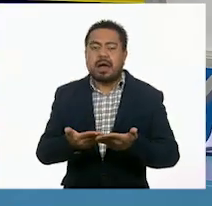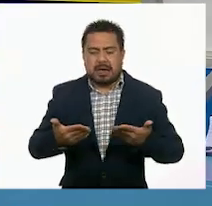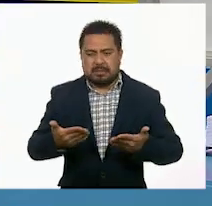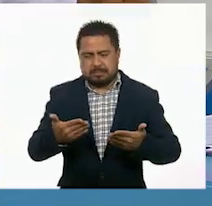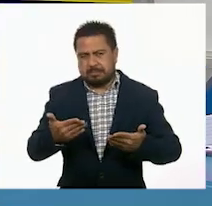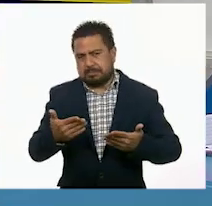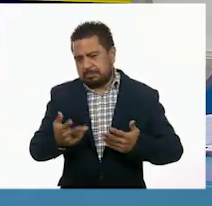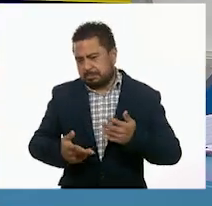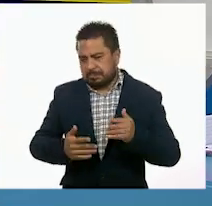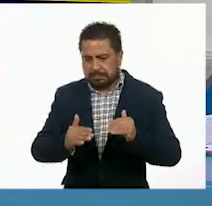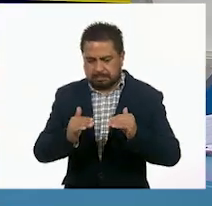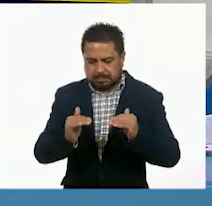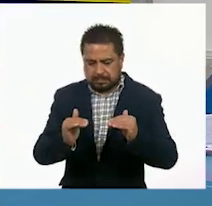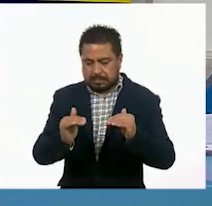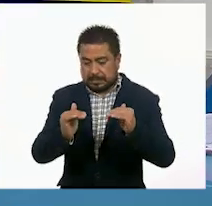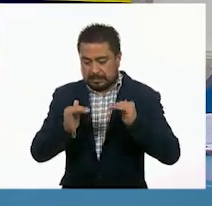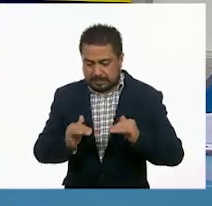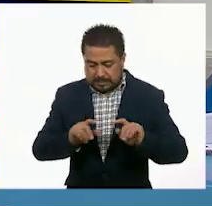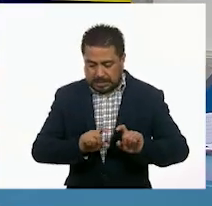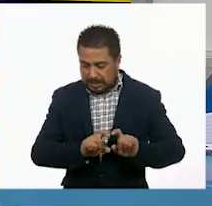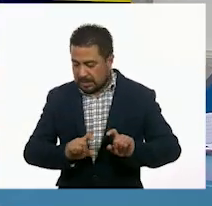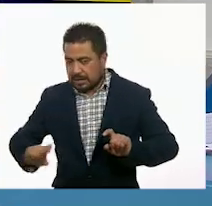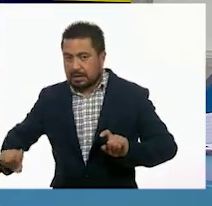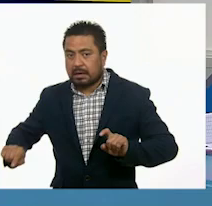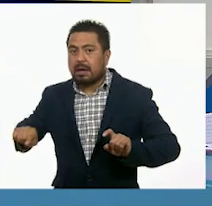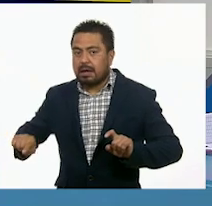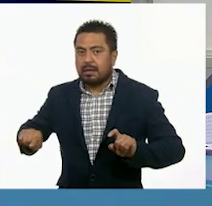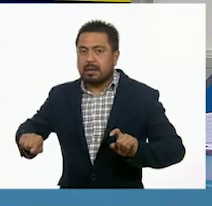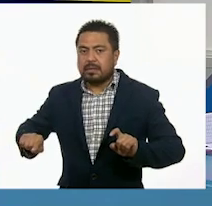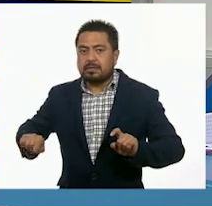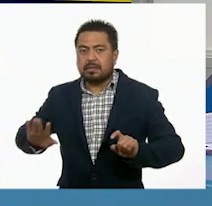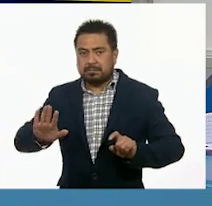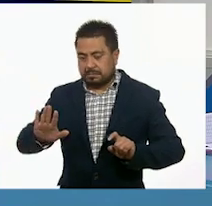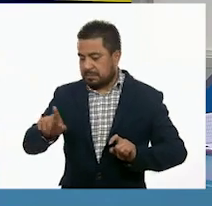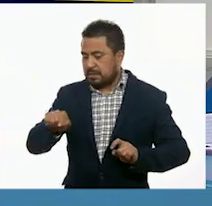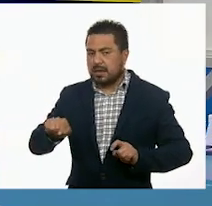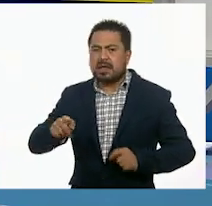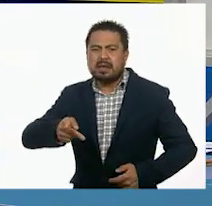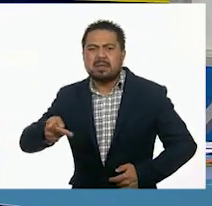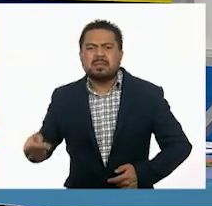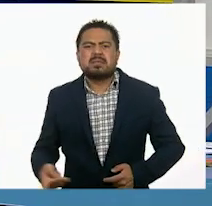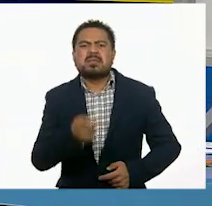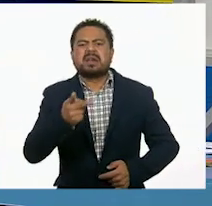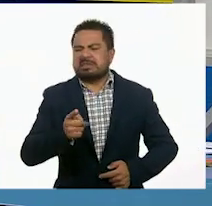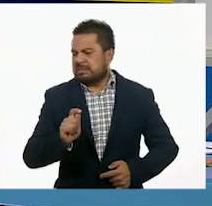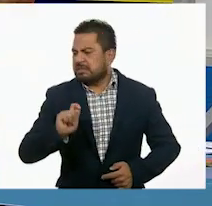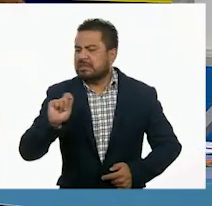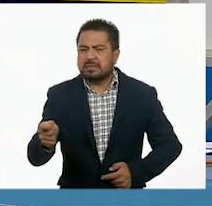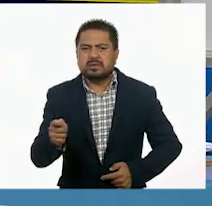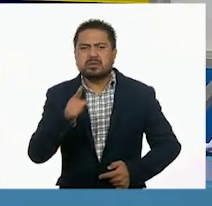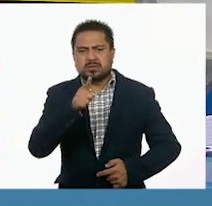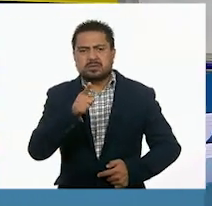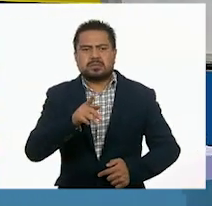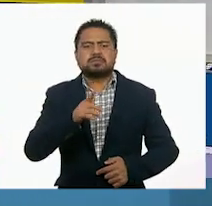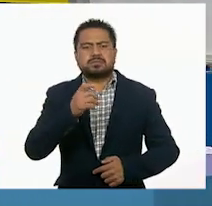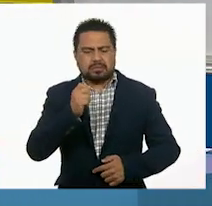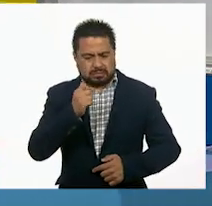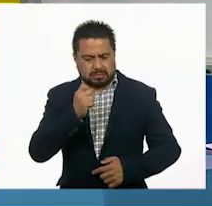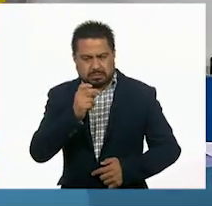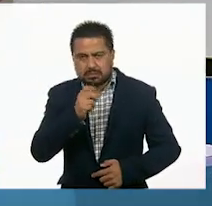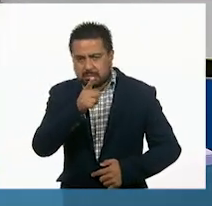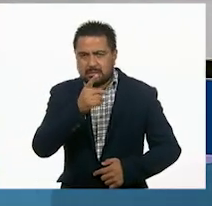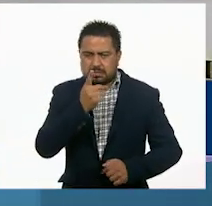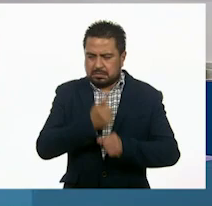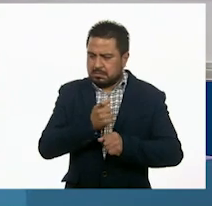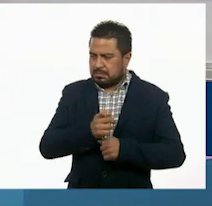parece si vamos a la otra línea? Ok. Y ahí la pregunta sería, me gustaría que primero la